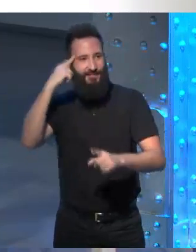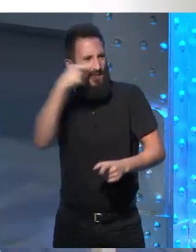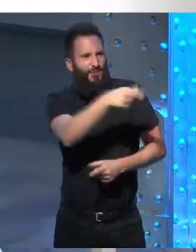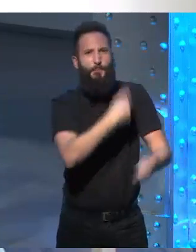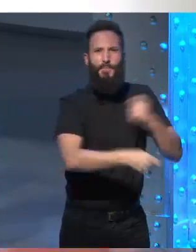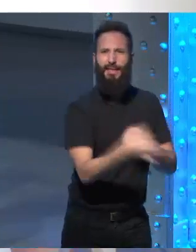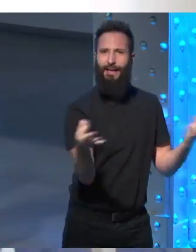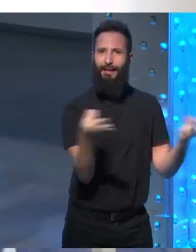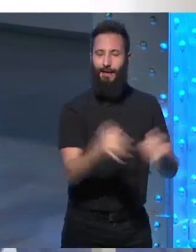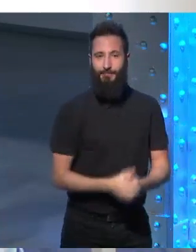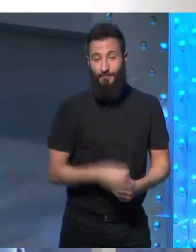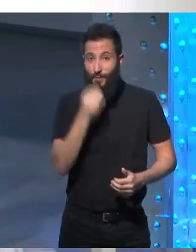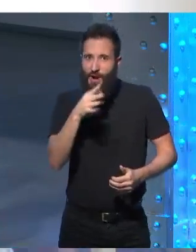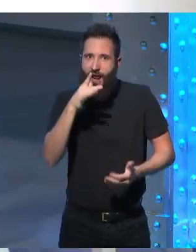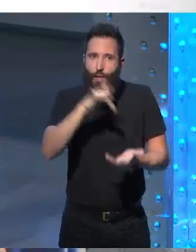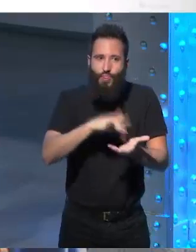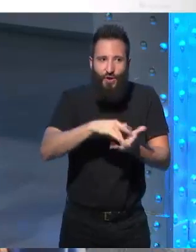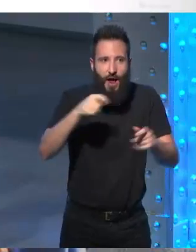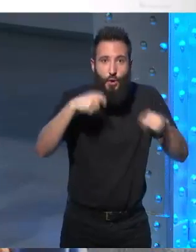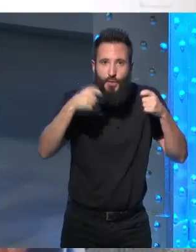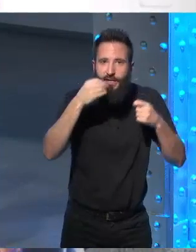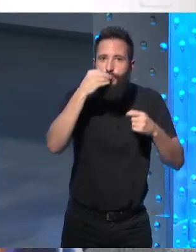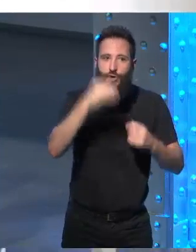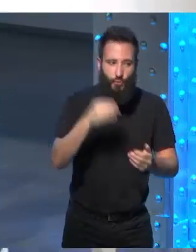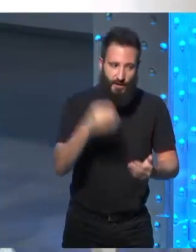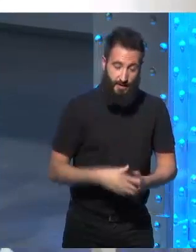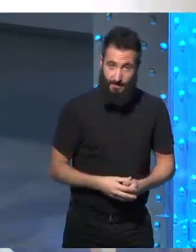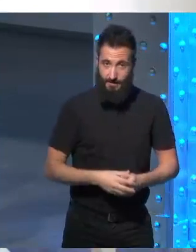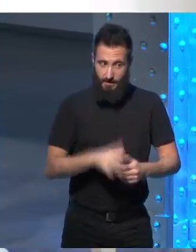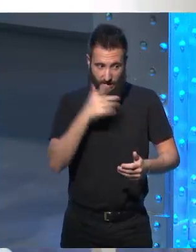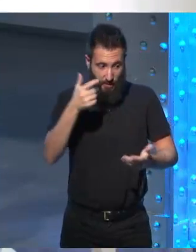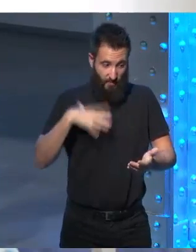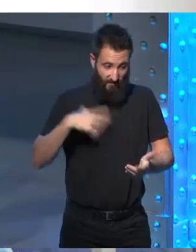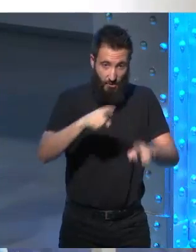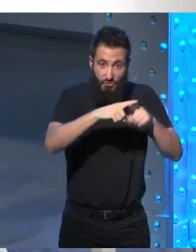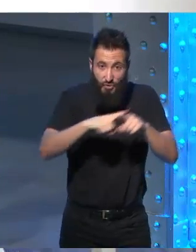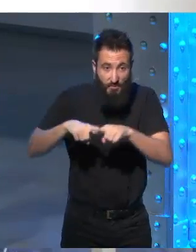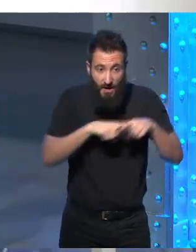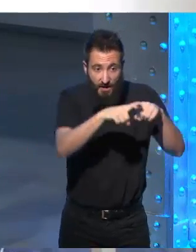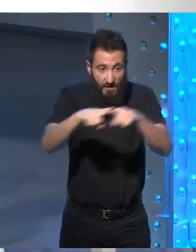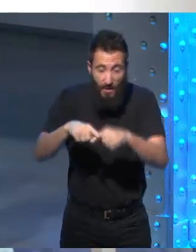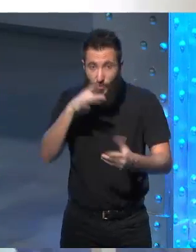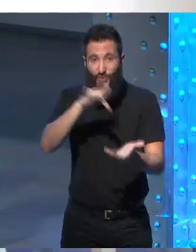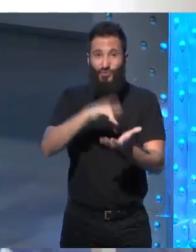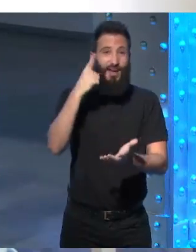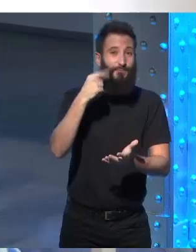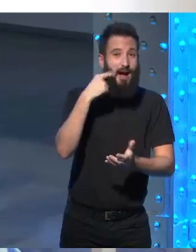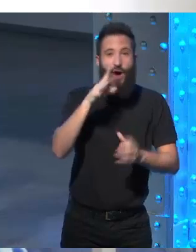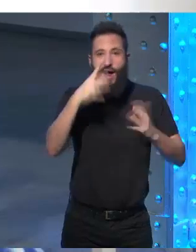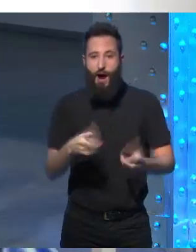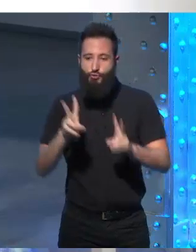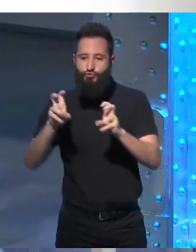venden? Bueno, pues busca la cubertería y devuélvesela. Sí. En serio, sé solidario, joder. Porque si no es que los bancos van a ser los nuevos